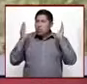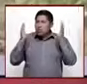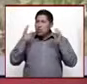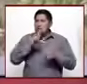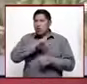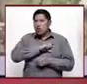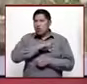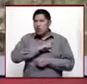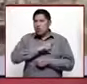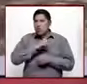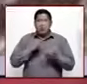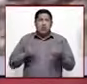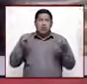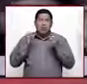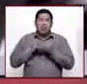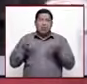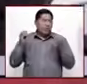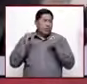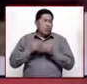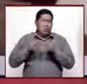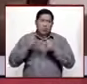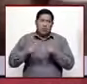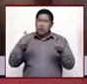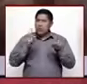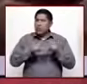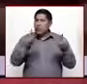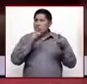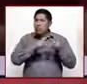policial. Continúan sumando los diferentes